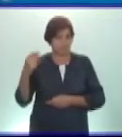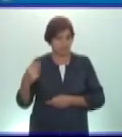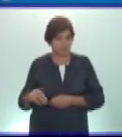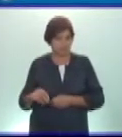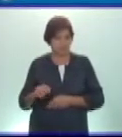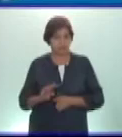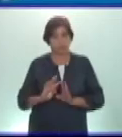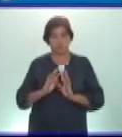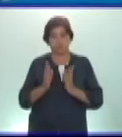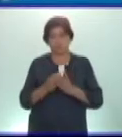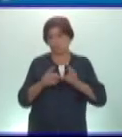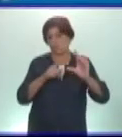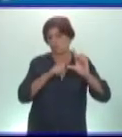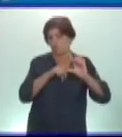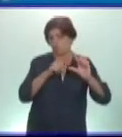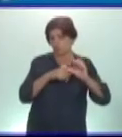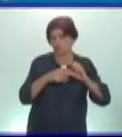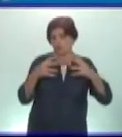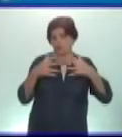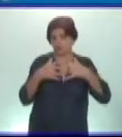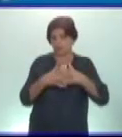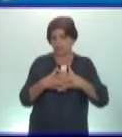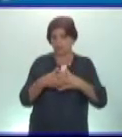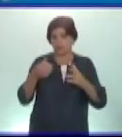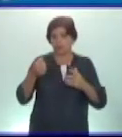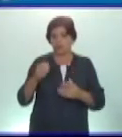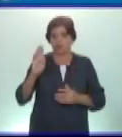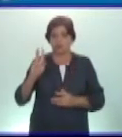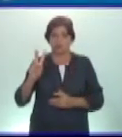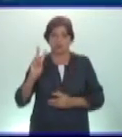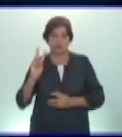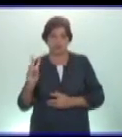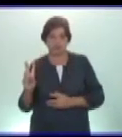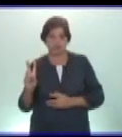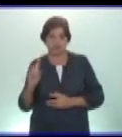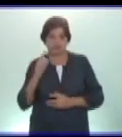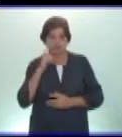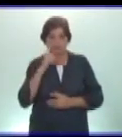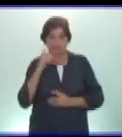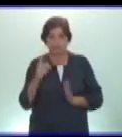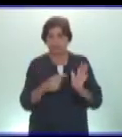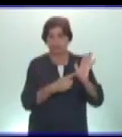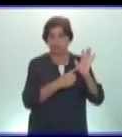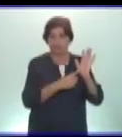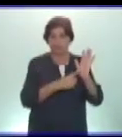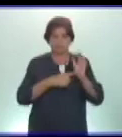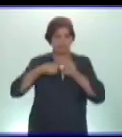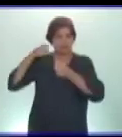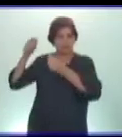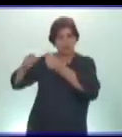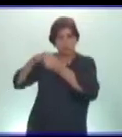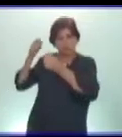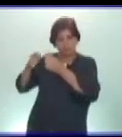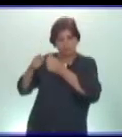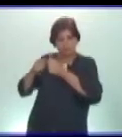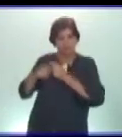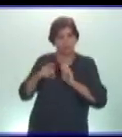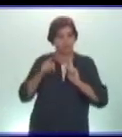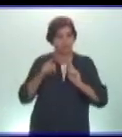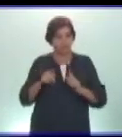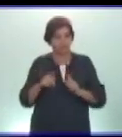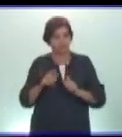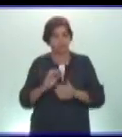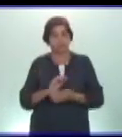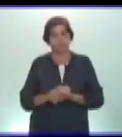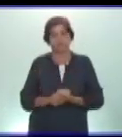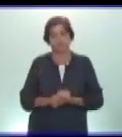los contenidos relacionados con el adverbio, a presentarle un video donde en este material audiovisual, un material educativo,